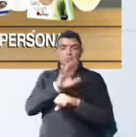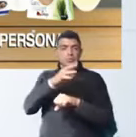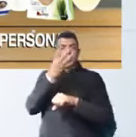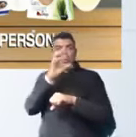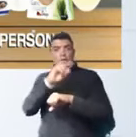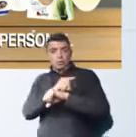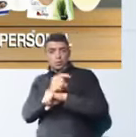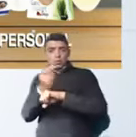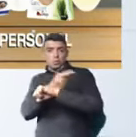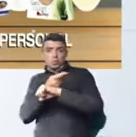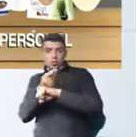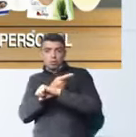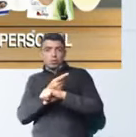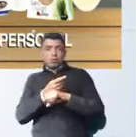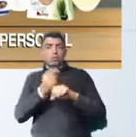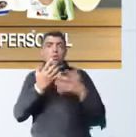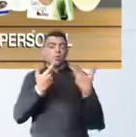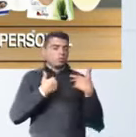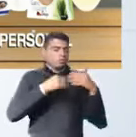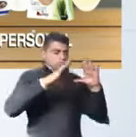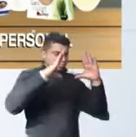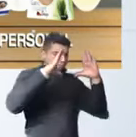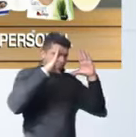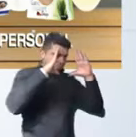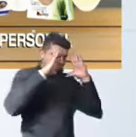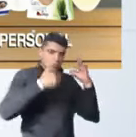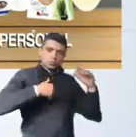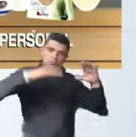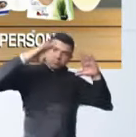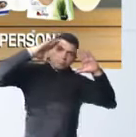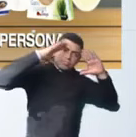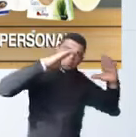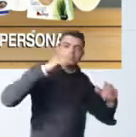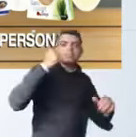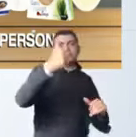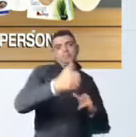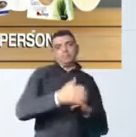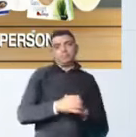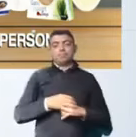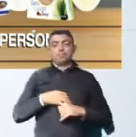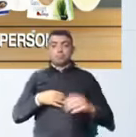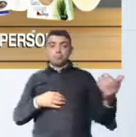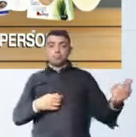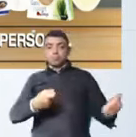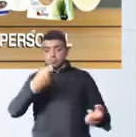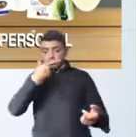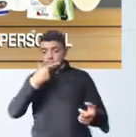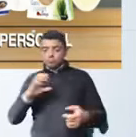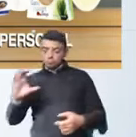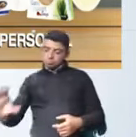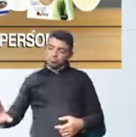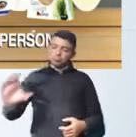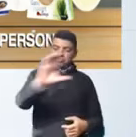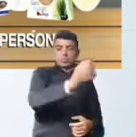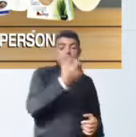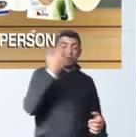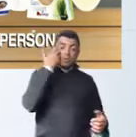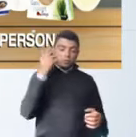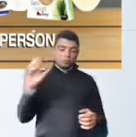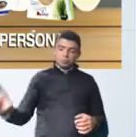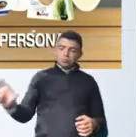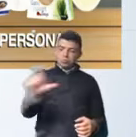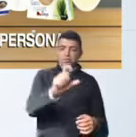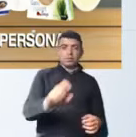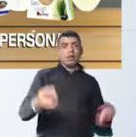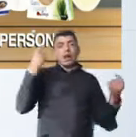hora, hoy los escucho, hoy estoy pendiente de ellos, hoy le envío los medicamentos que yo considero prudentes para su enfermedad, no los que me dice